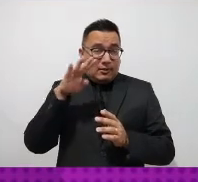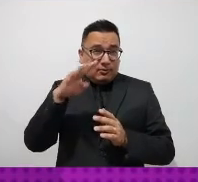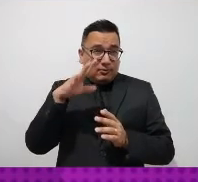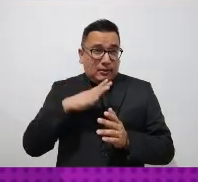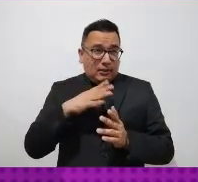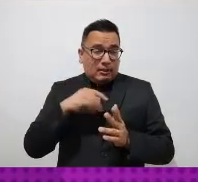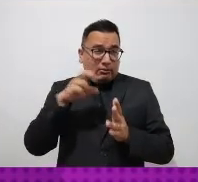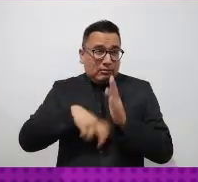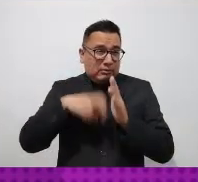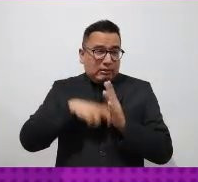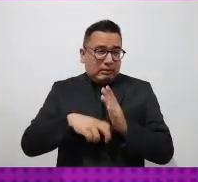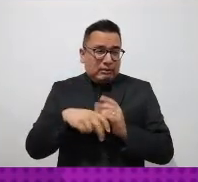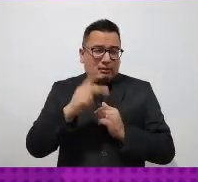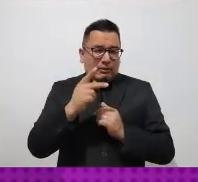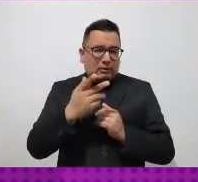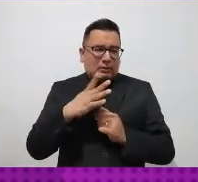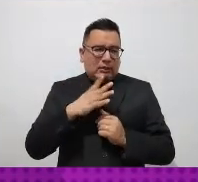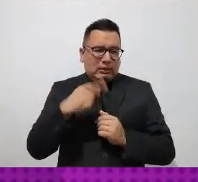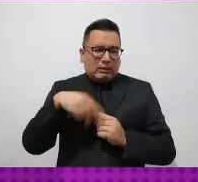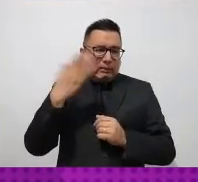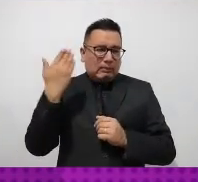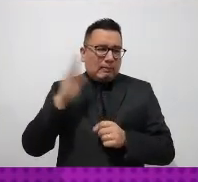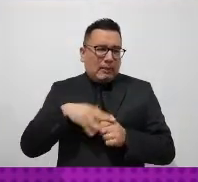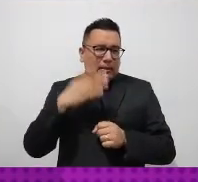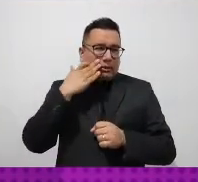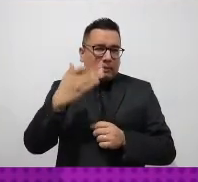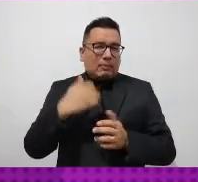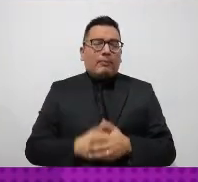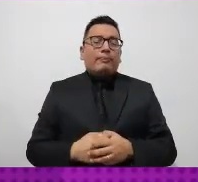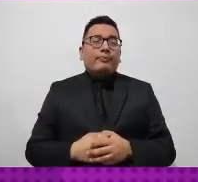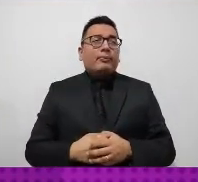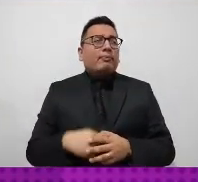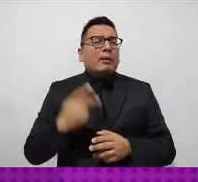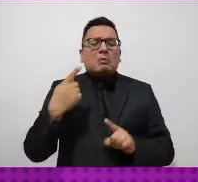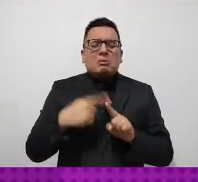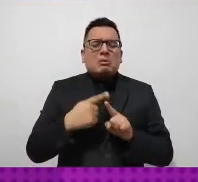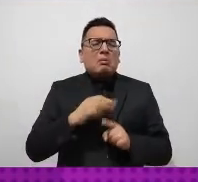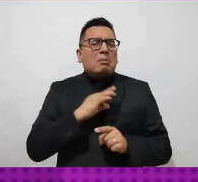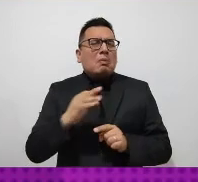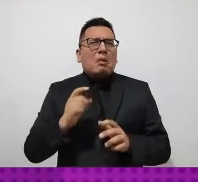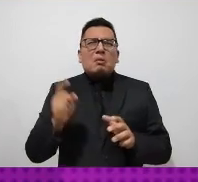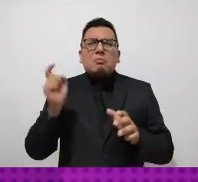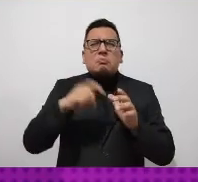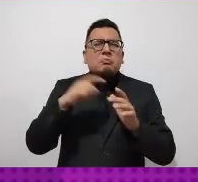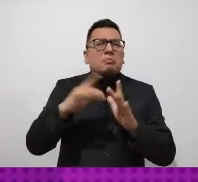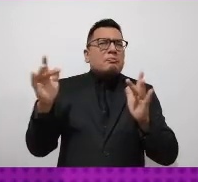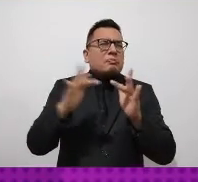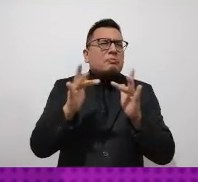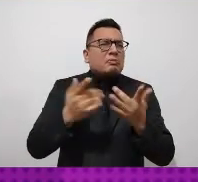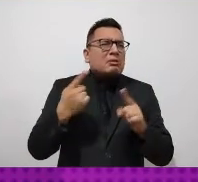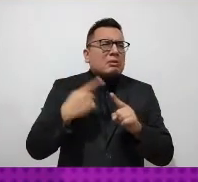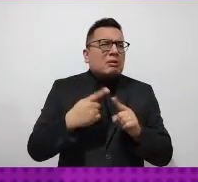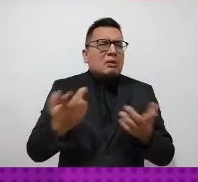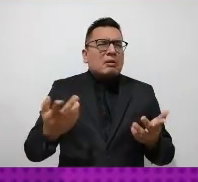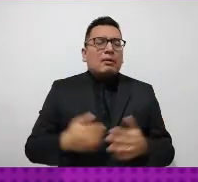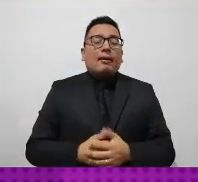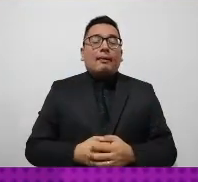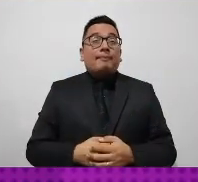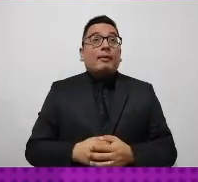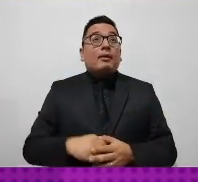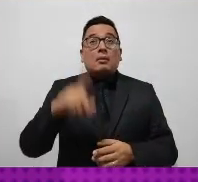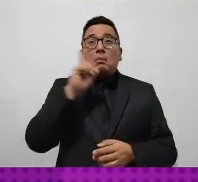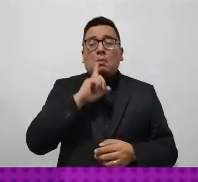a darnos esos cambios a nivel nacional. ¿Y quiénes se pueden integrar a la red de mujeres electas? Todas las mujeres que resultaron